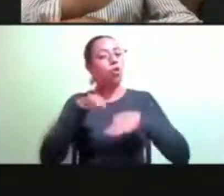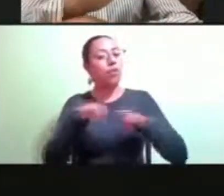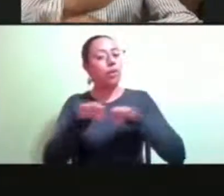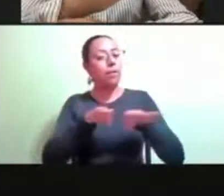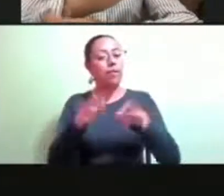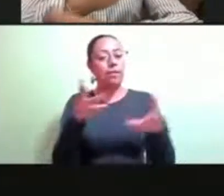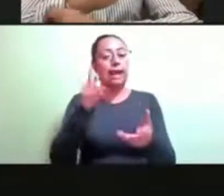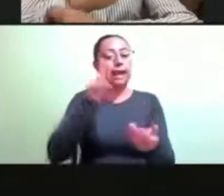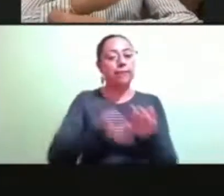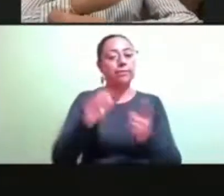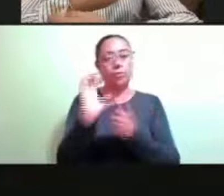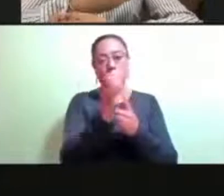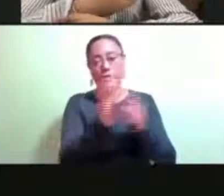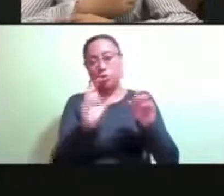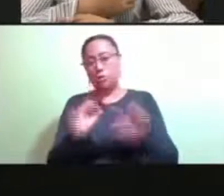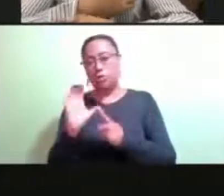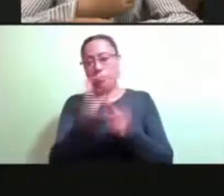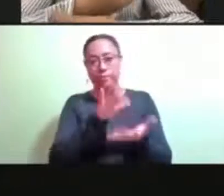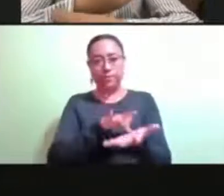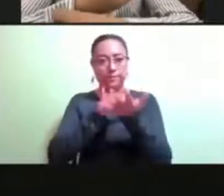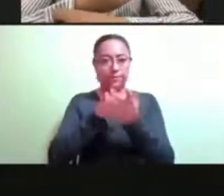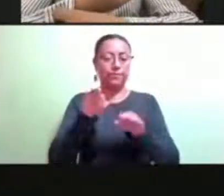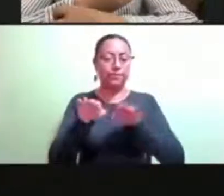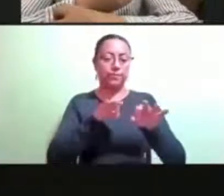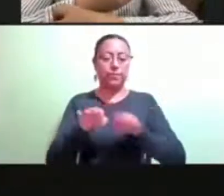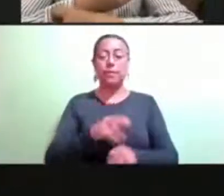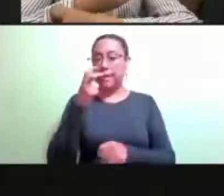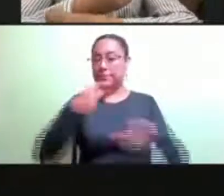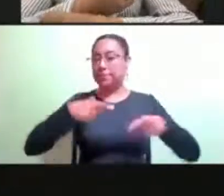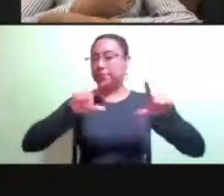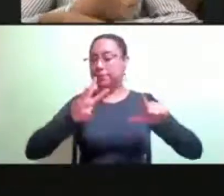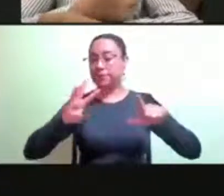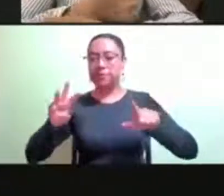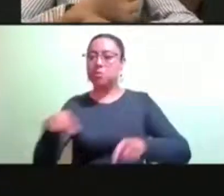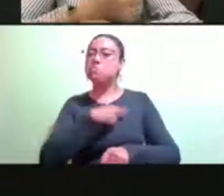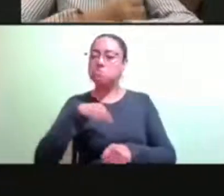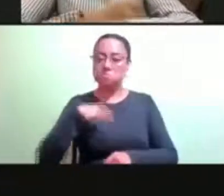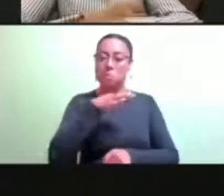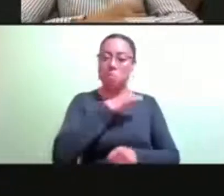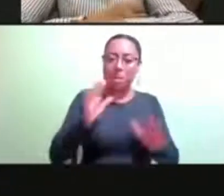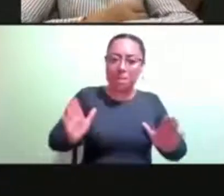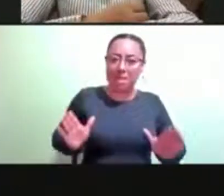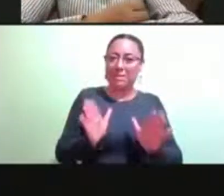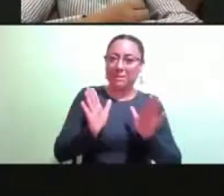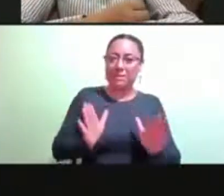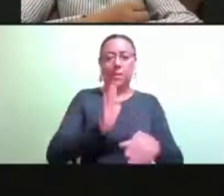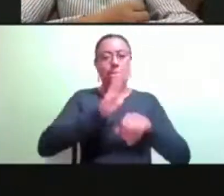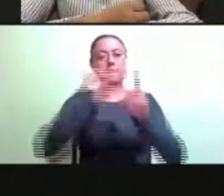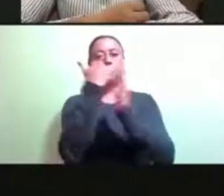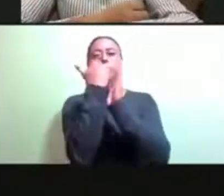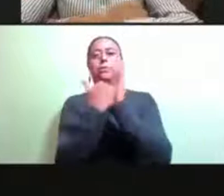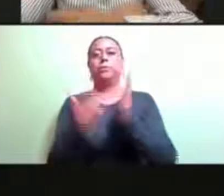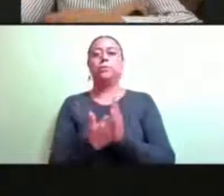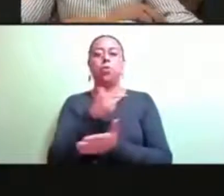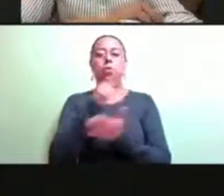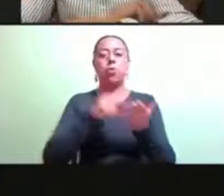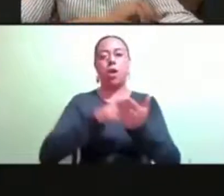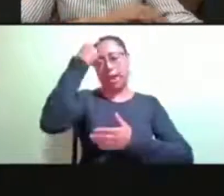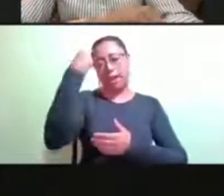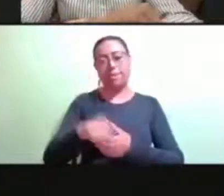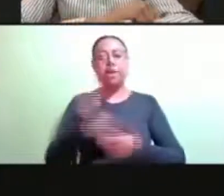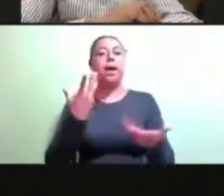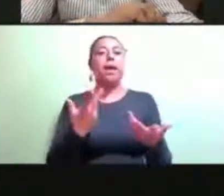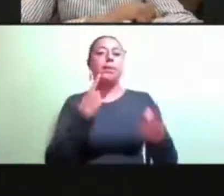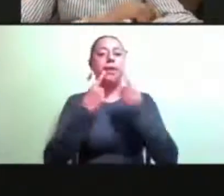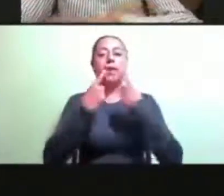reforma a la ley Ambiental de protección a la tierra del Distrito Federal entre ellas una que busca fijar plazos de 15 días para que las autoridades respondan a